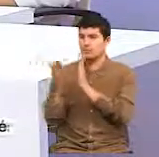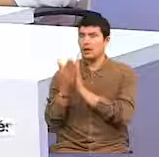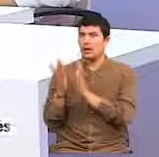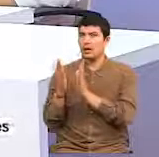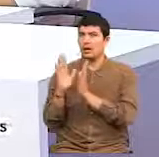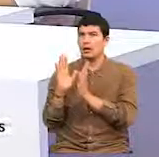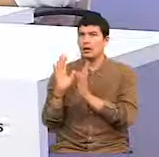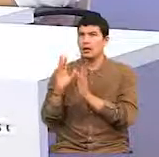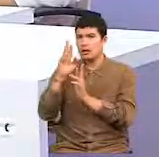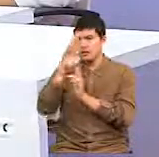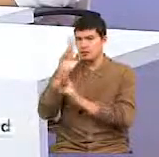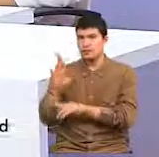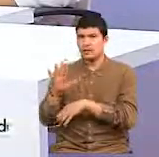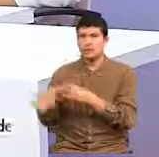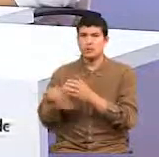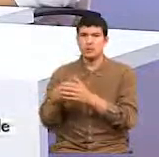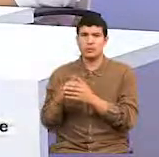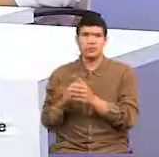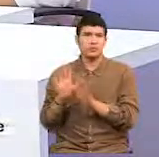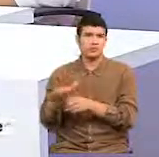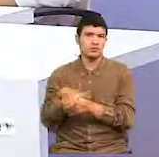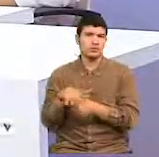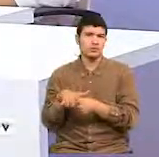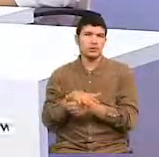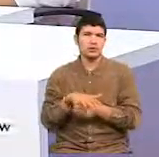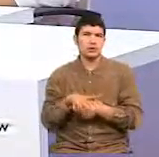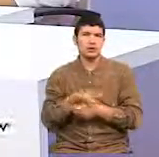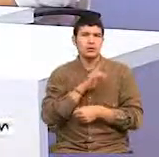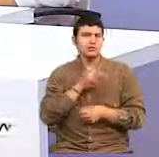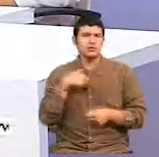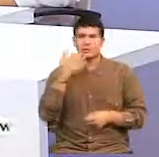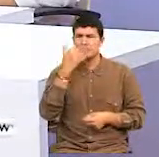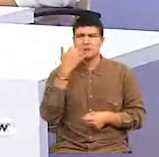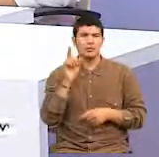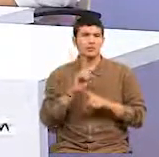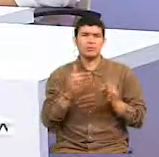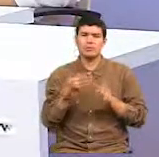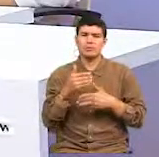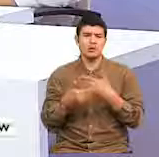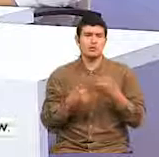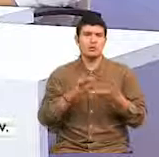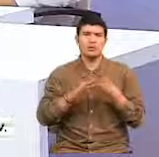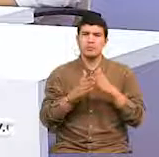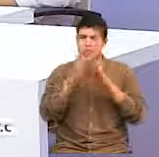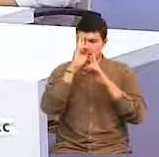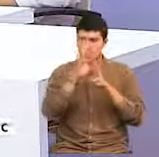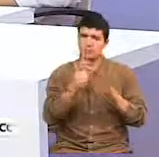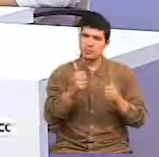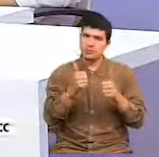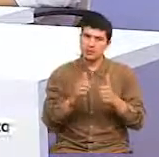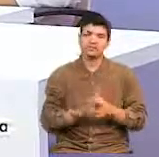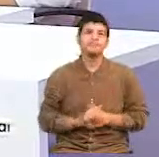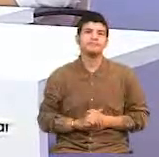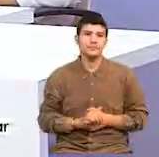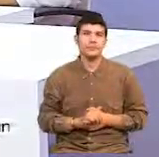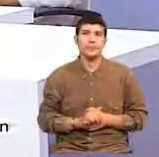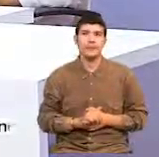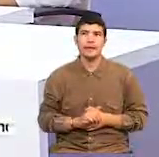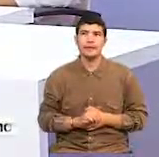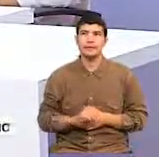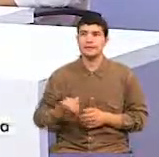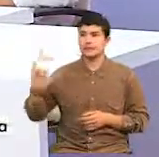y respetamos todo eso. Entonces no le tenemos miedo a los procesos de paz. ¿No podemos creer en que el ejército